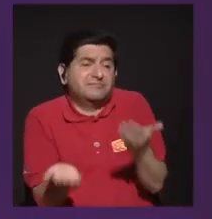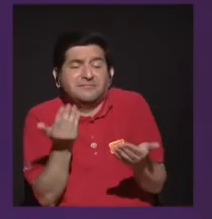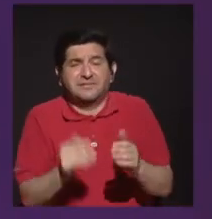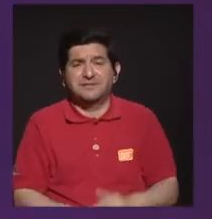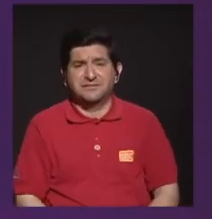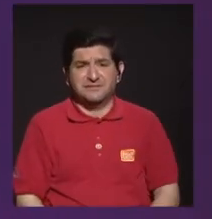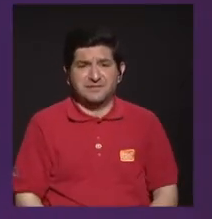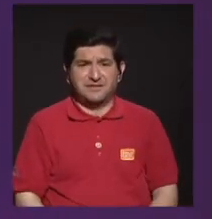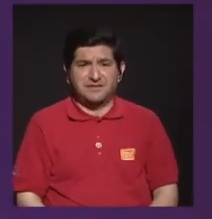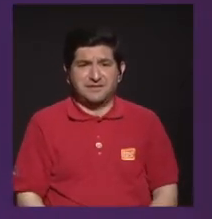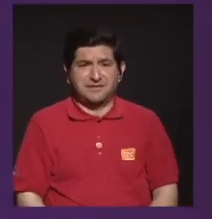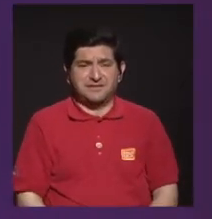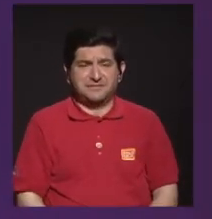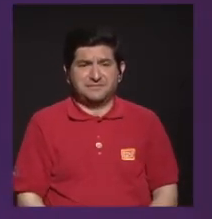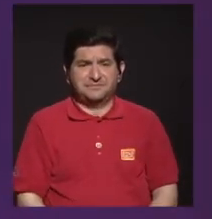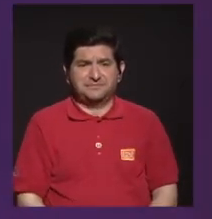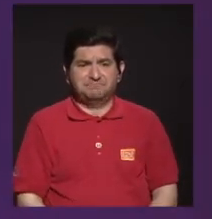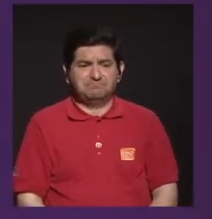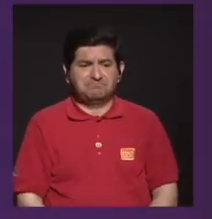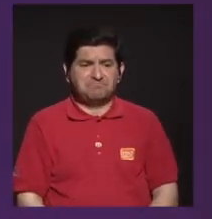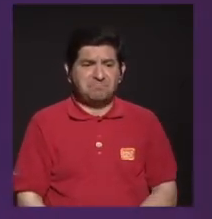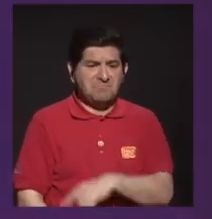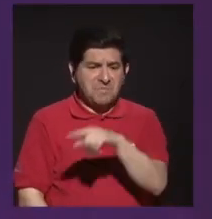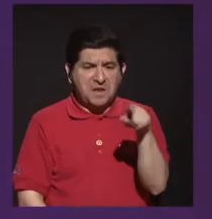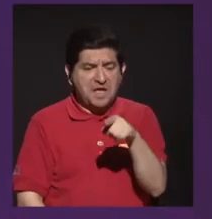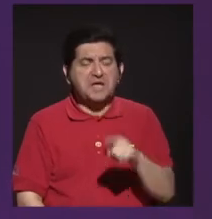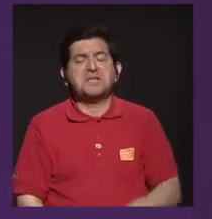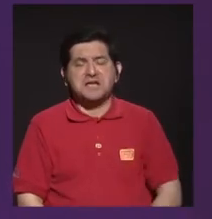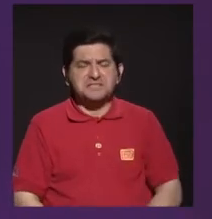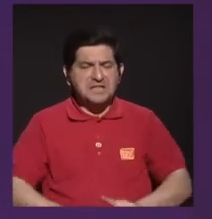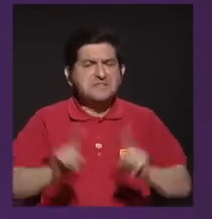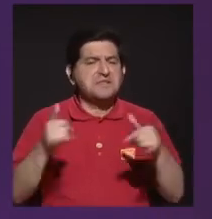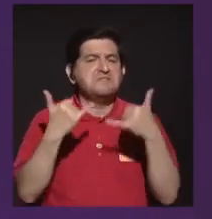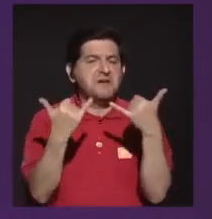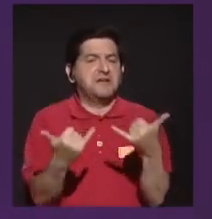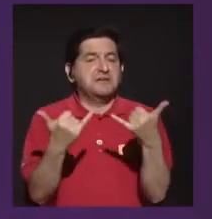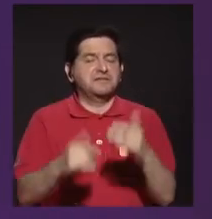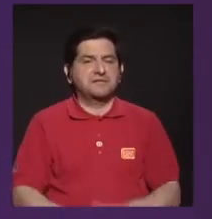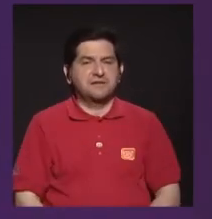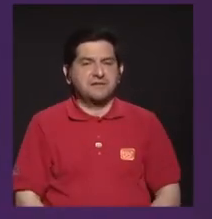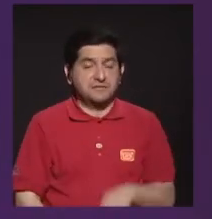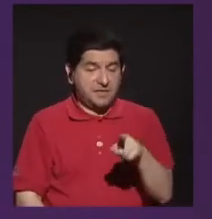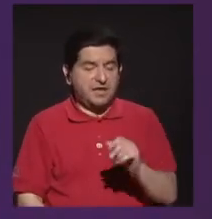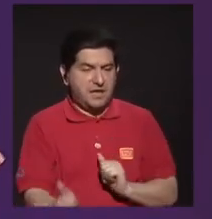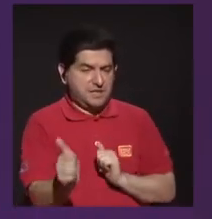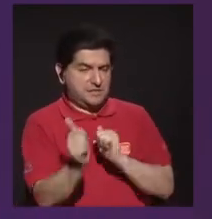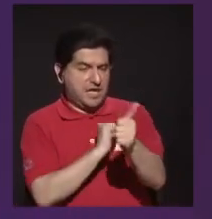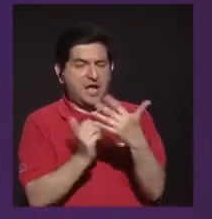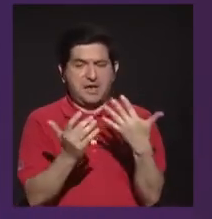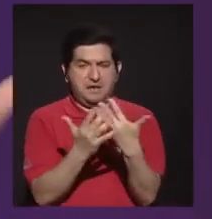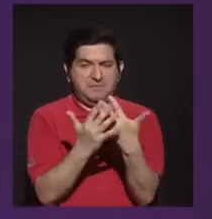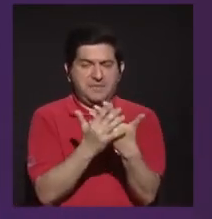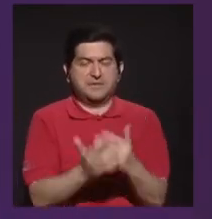ellas pueden salir claramente diferentes, porque pasaron por el centro y dicen,